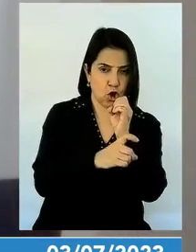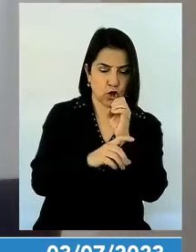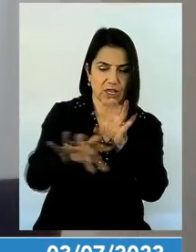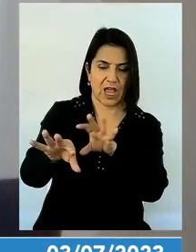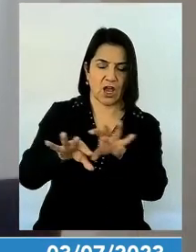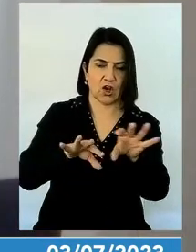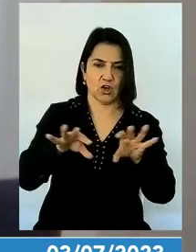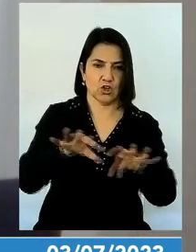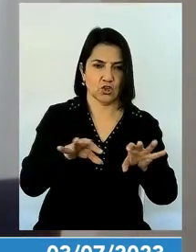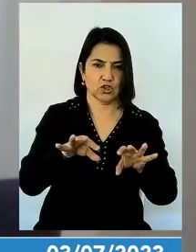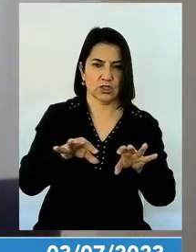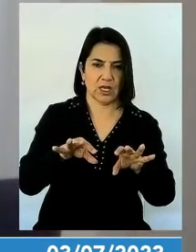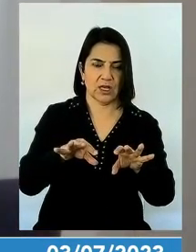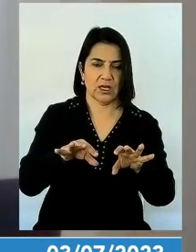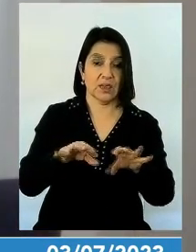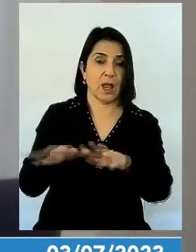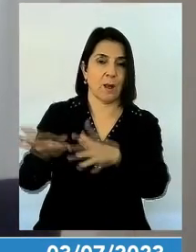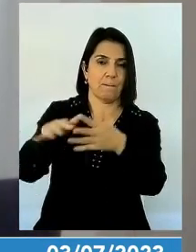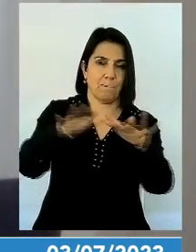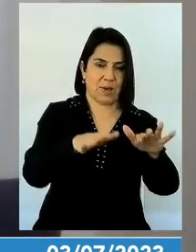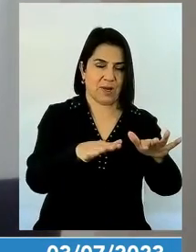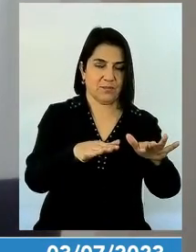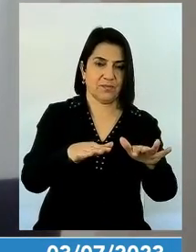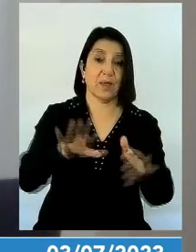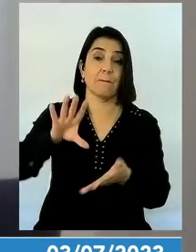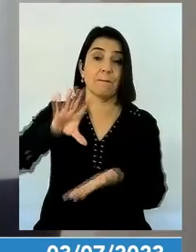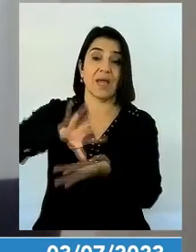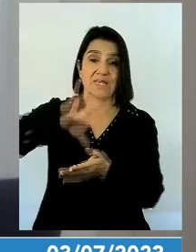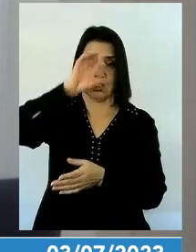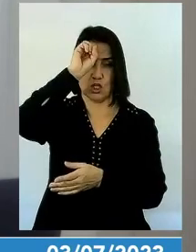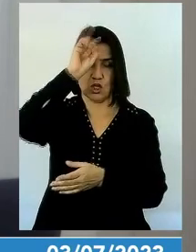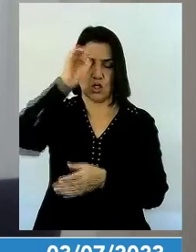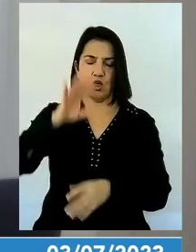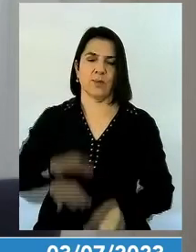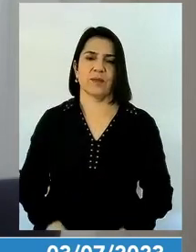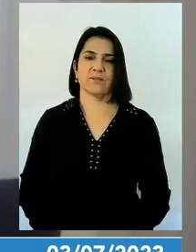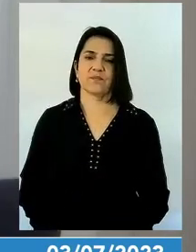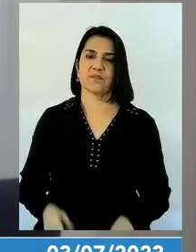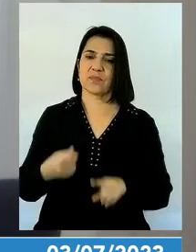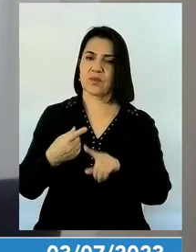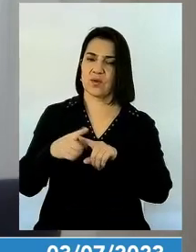Colombia. En relación a la pregunta de cómo vemos